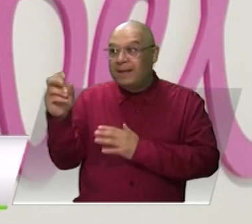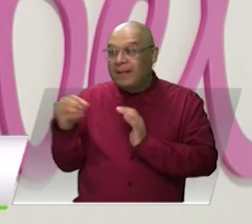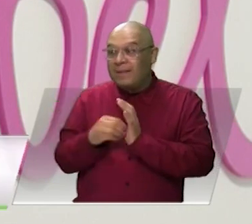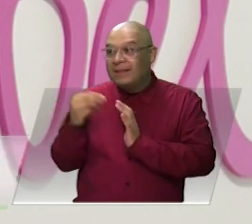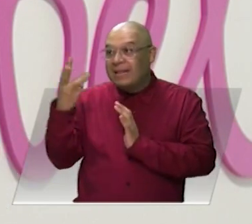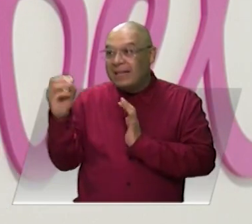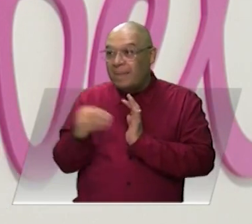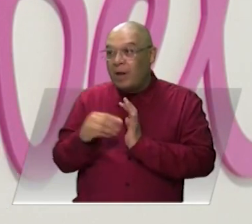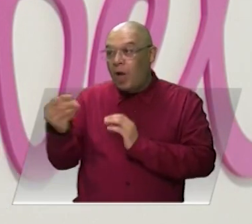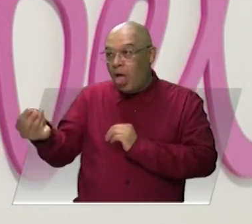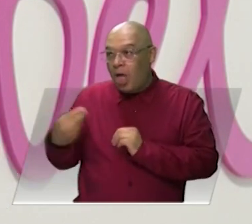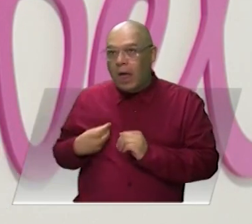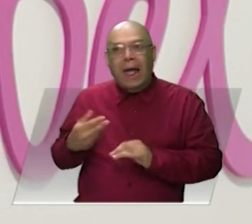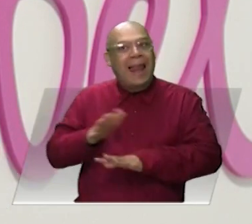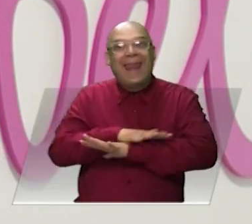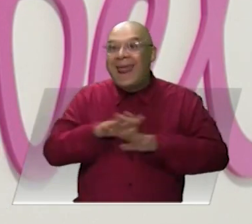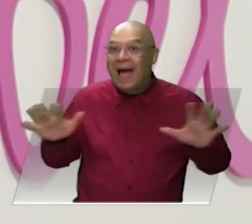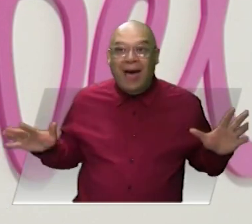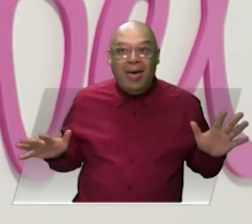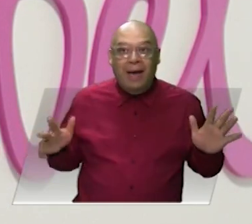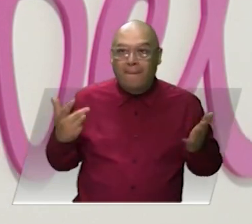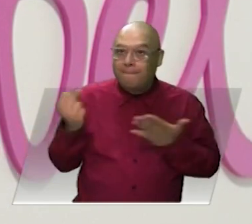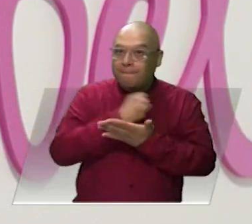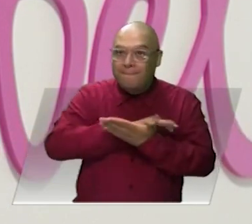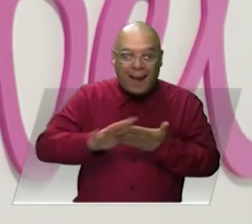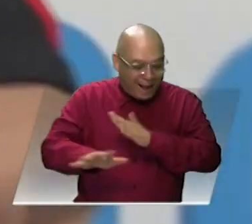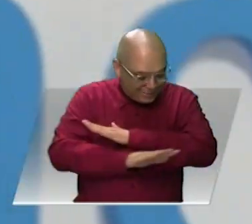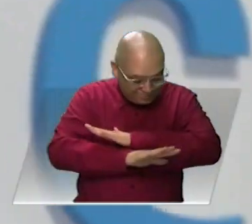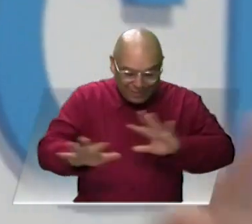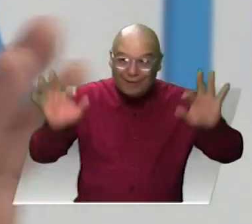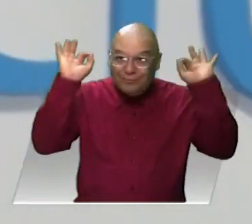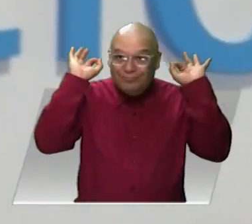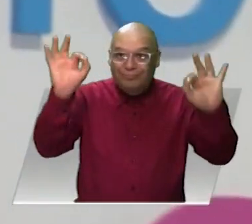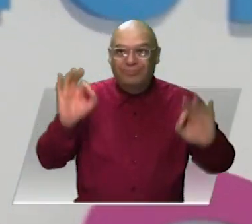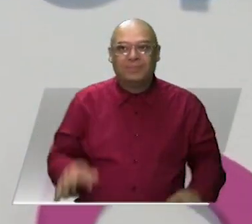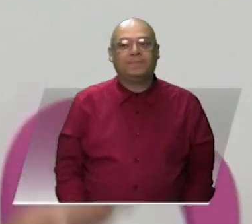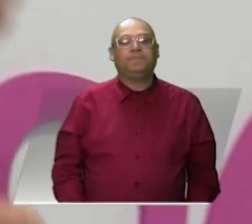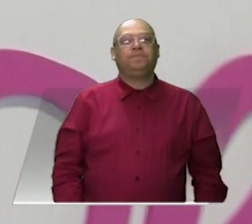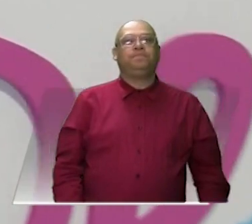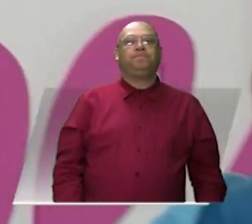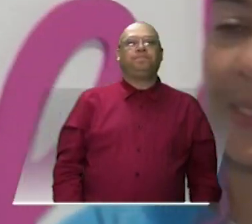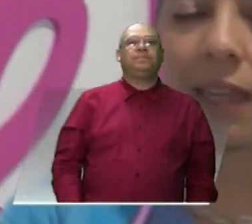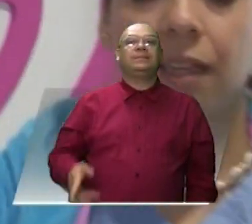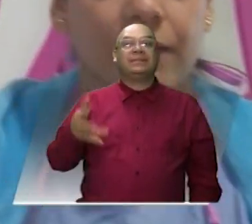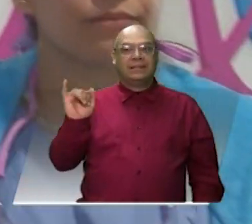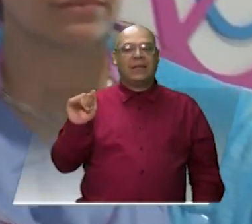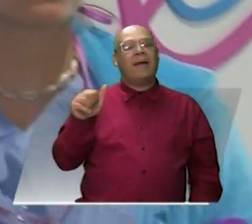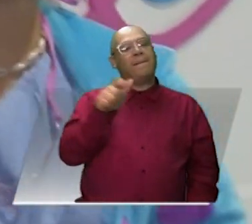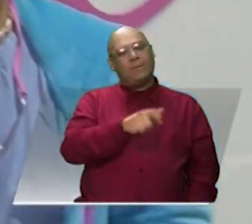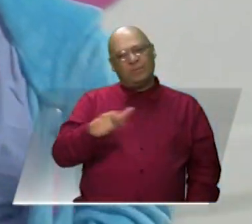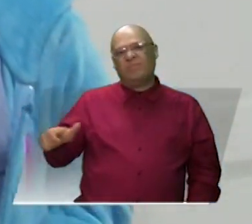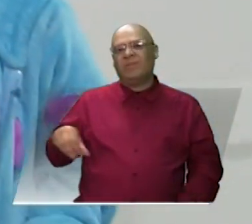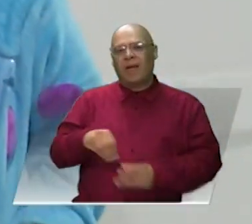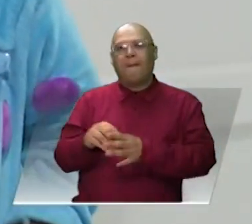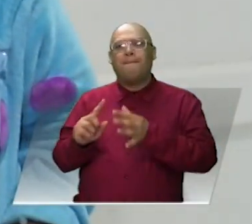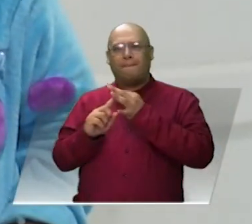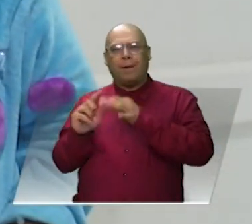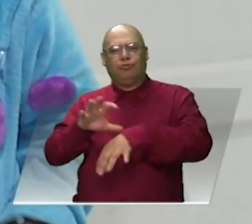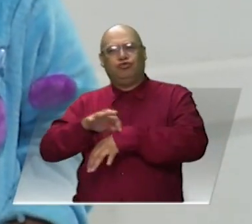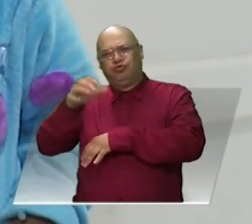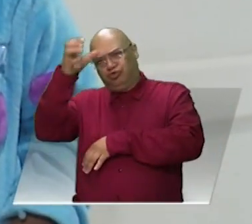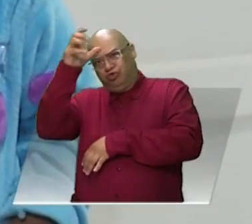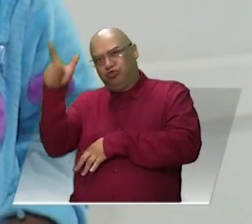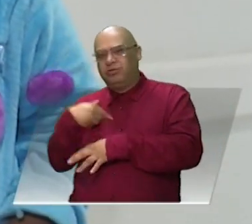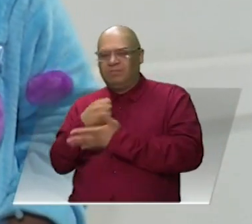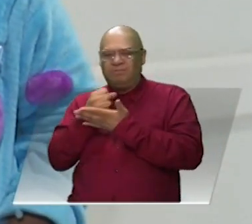30.000 o no nada Esto no se cobra absolutamente nada a la iniciativa ya se han sumado otros especialistas que están dispuestos a